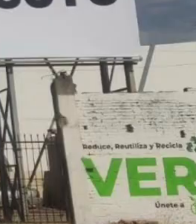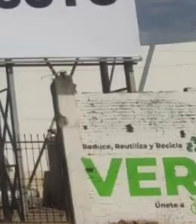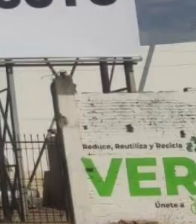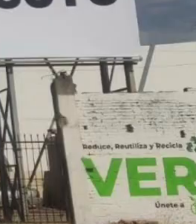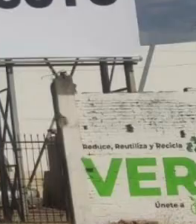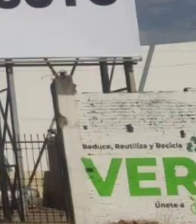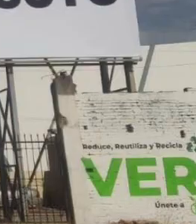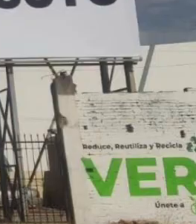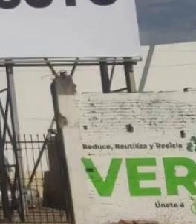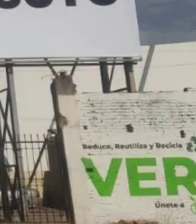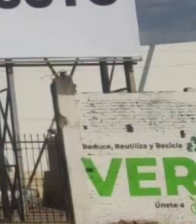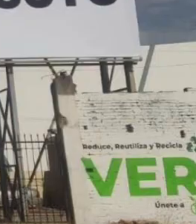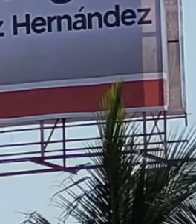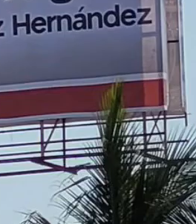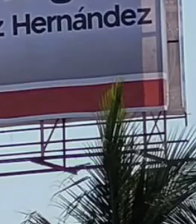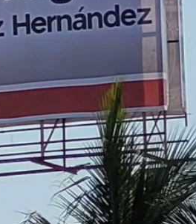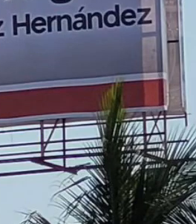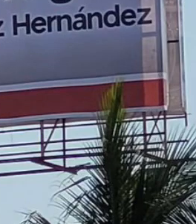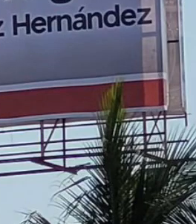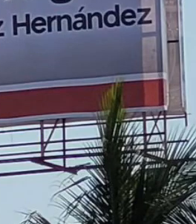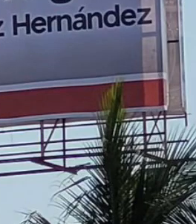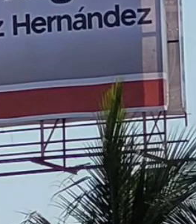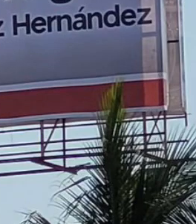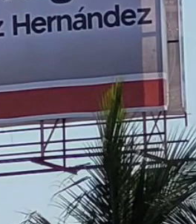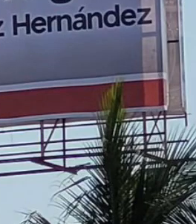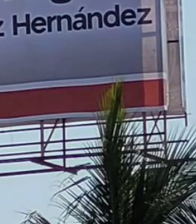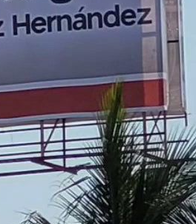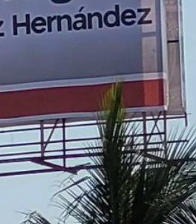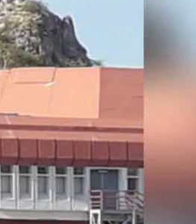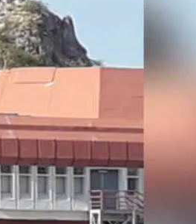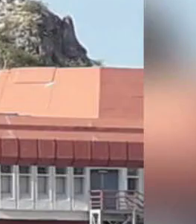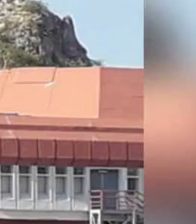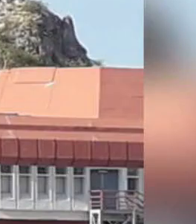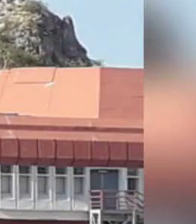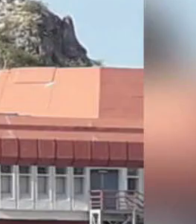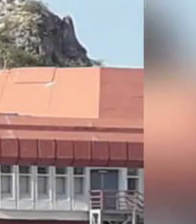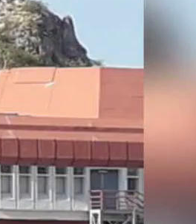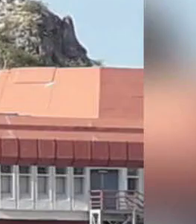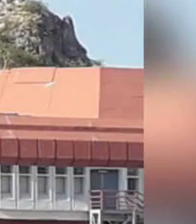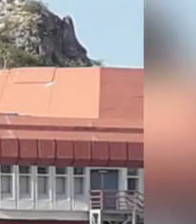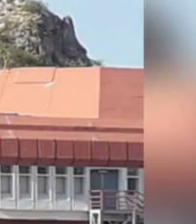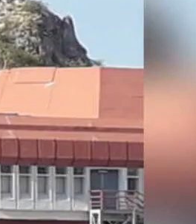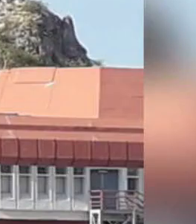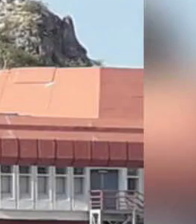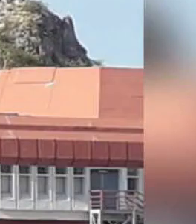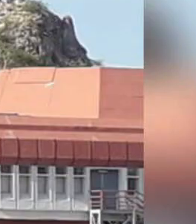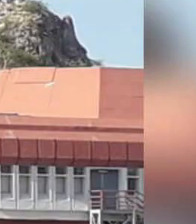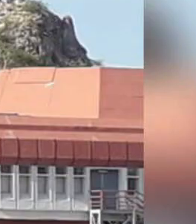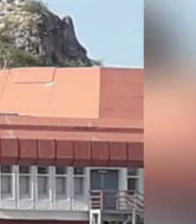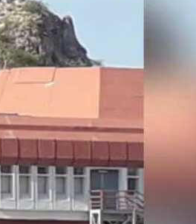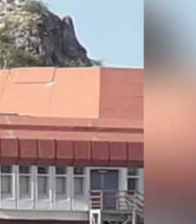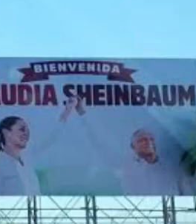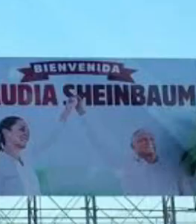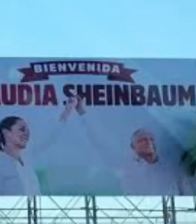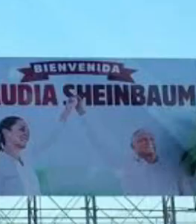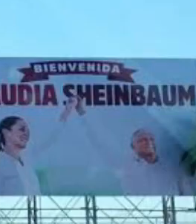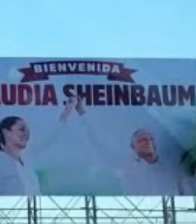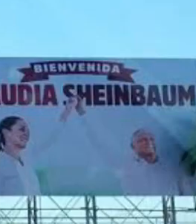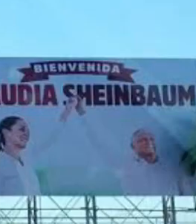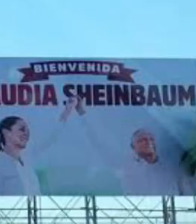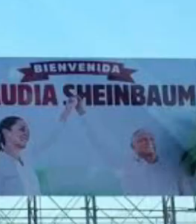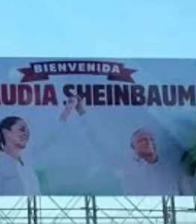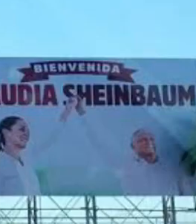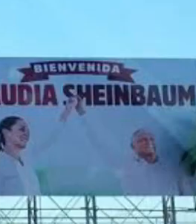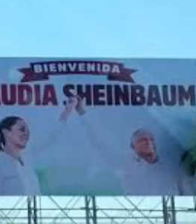lunes a la dirigencia de Morena que los aspirantes a la candidatura presidencial retiren espectaculares y borren bardas, pues aseguró